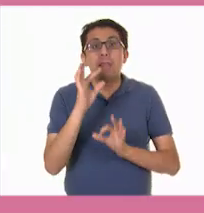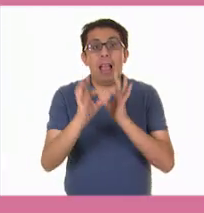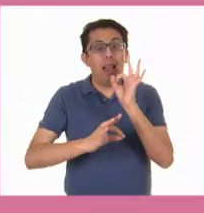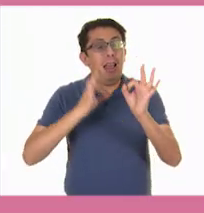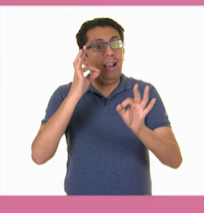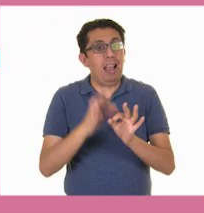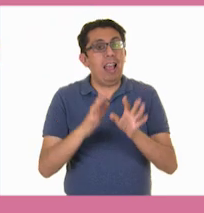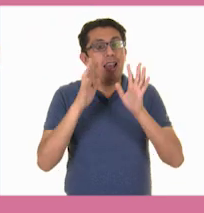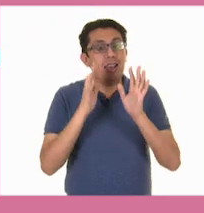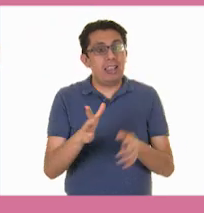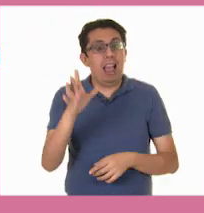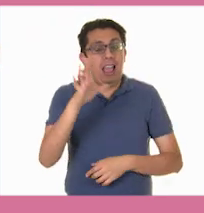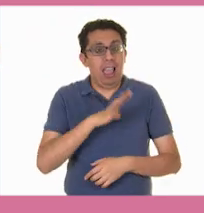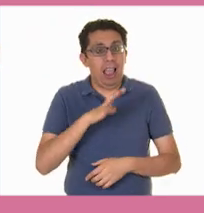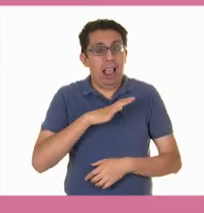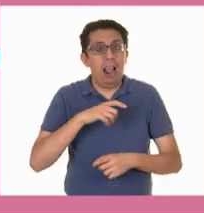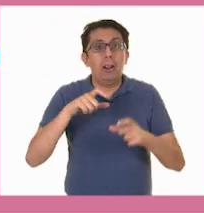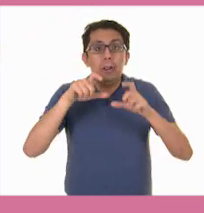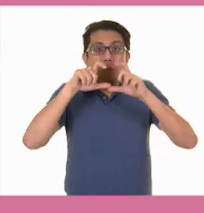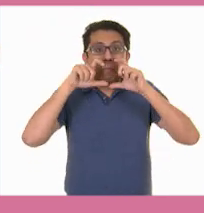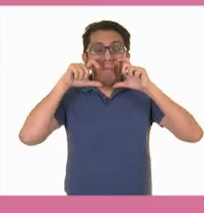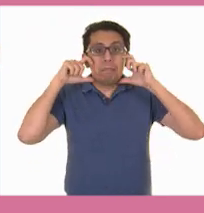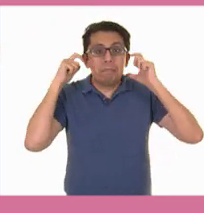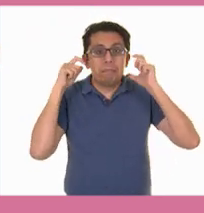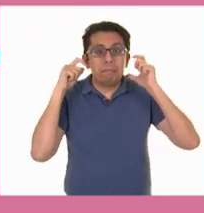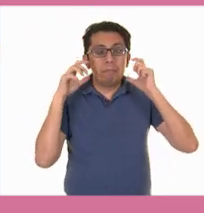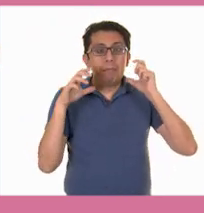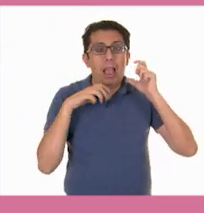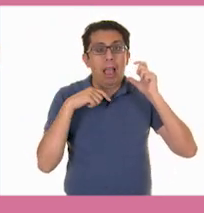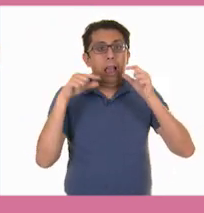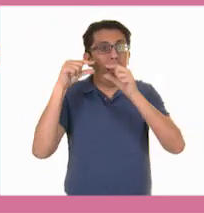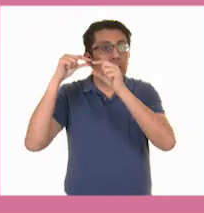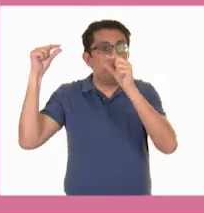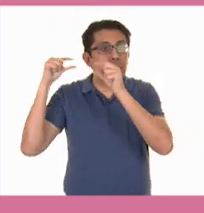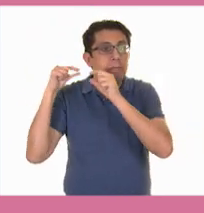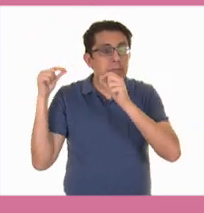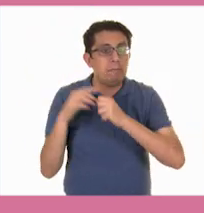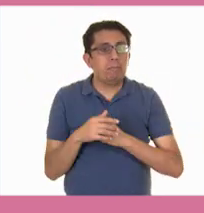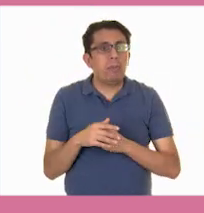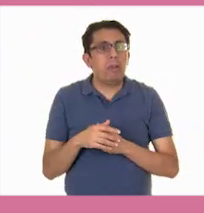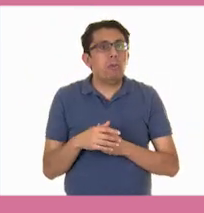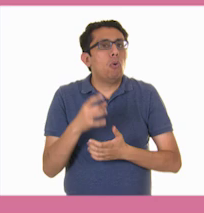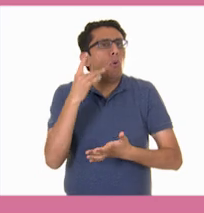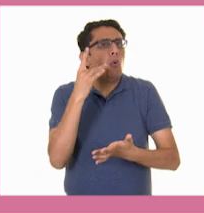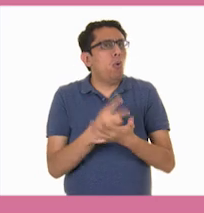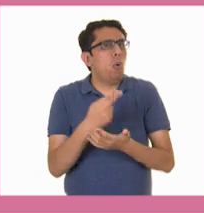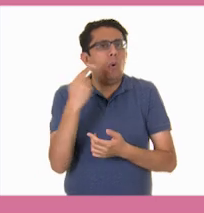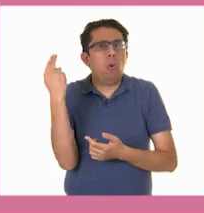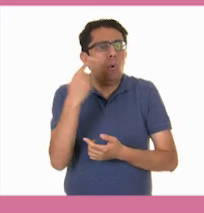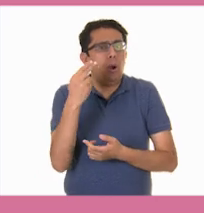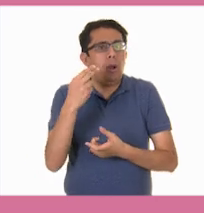¡Listo! Ya tienes un cubrebocas con 2 pares de cuerdas. Para